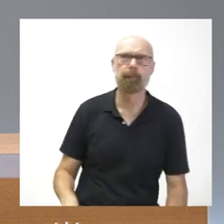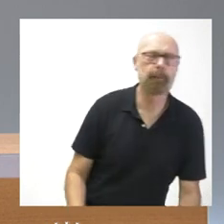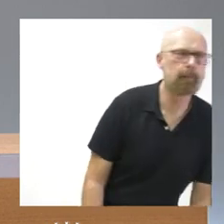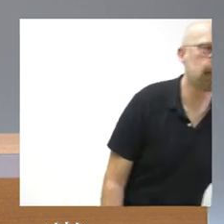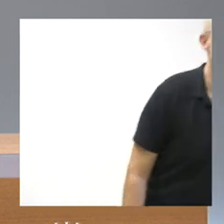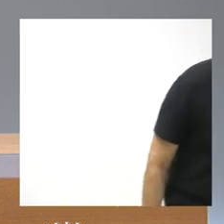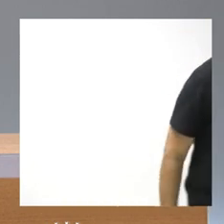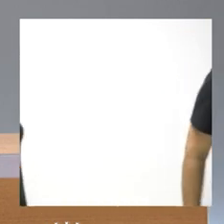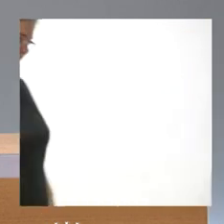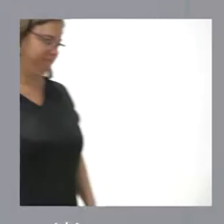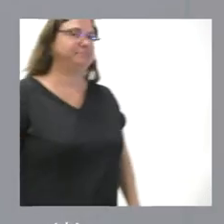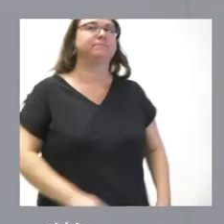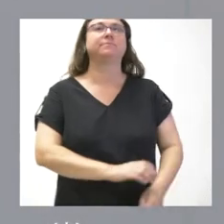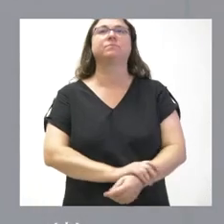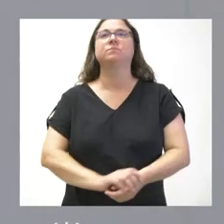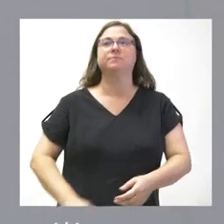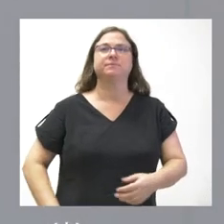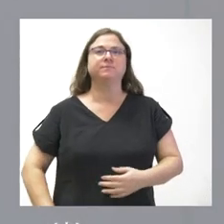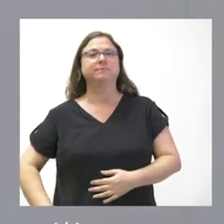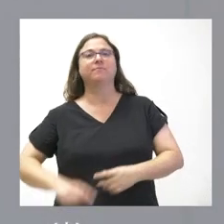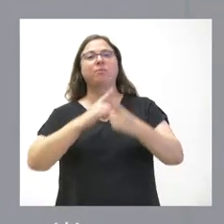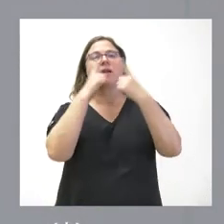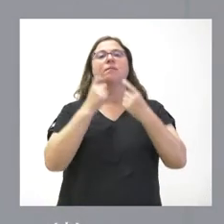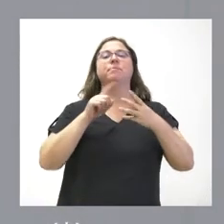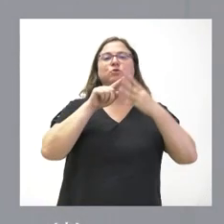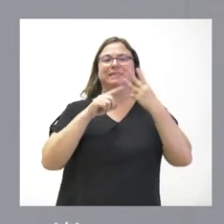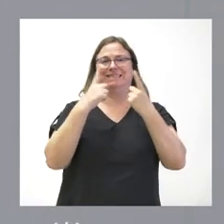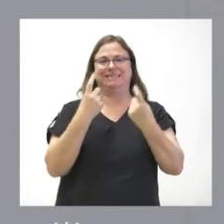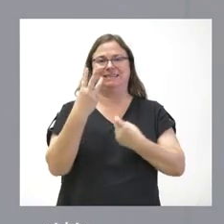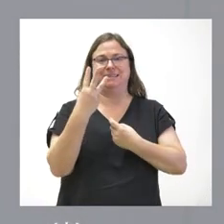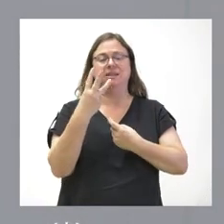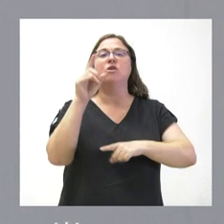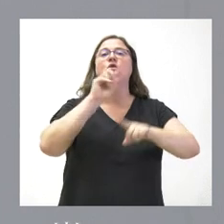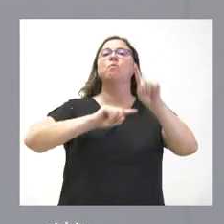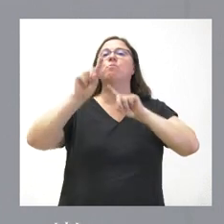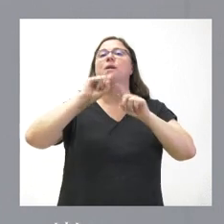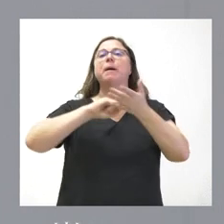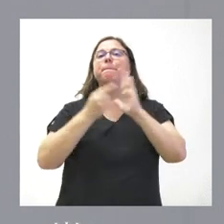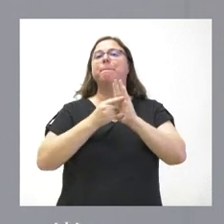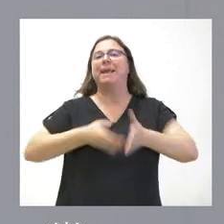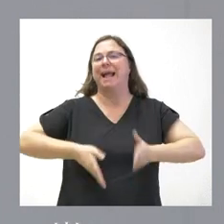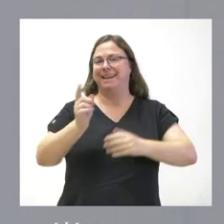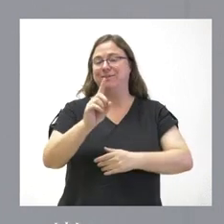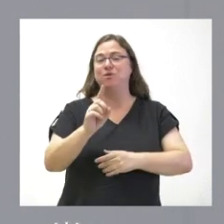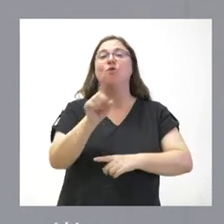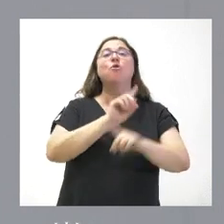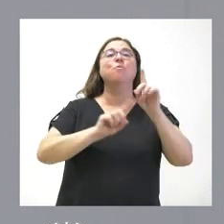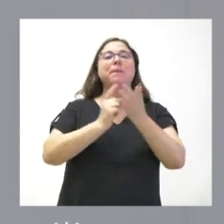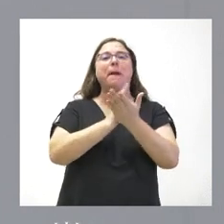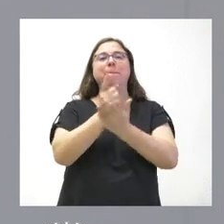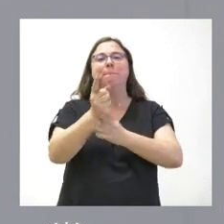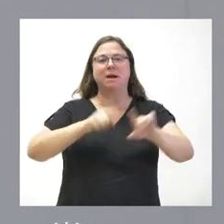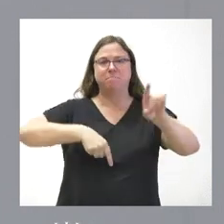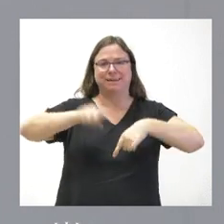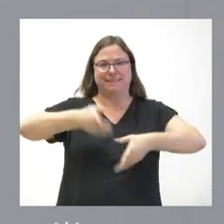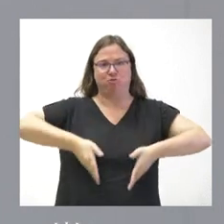Gracias bueno plantea tres cuestiones el primero no es tanto el plan de carreteras sino el mapa de transporte por carreteras en lo que